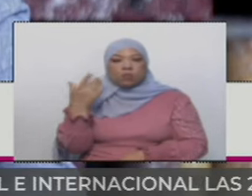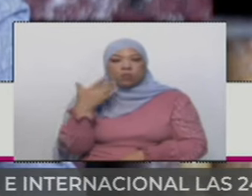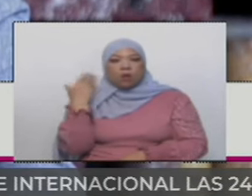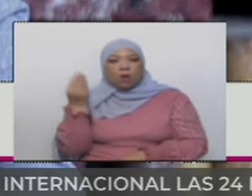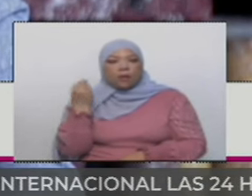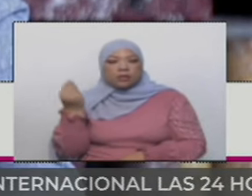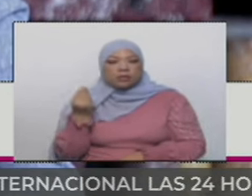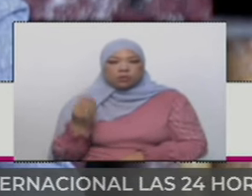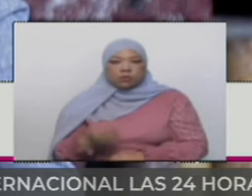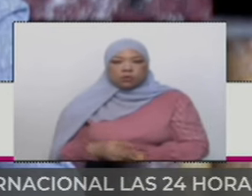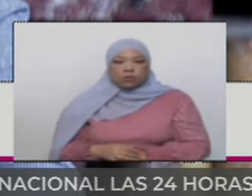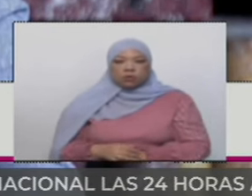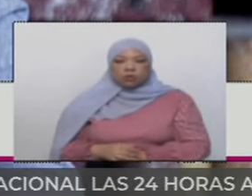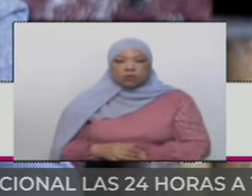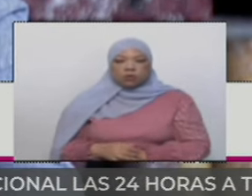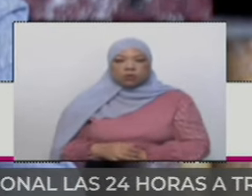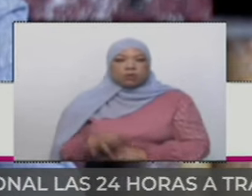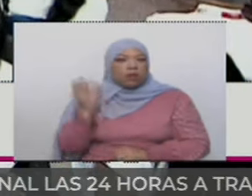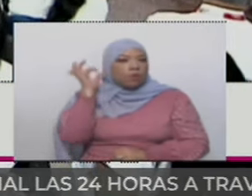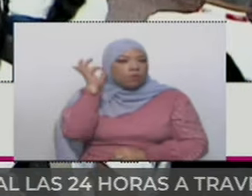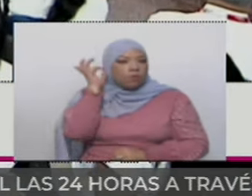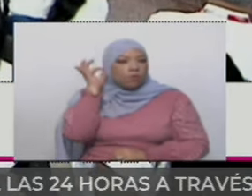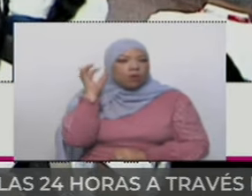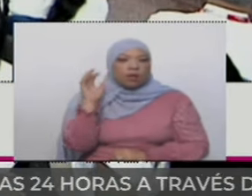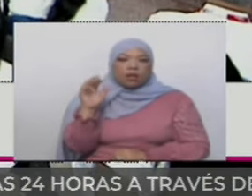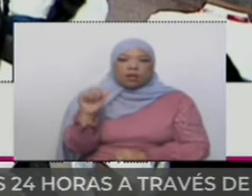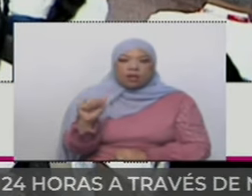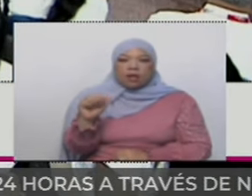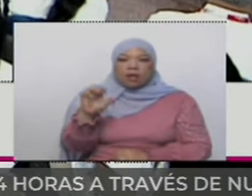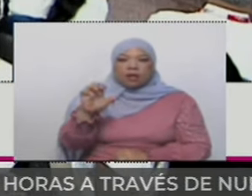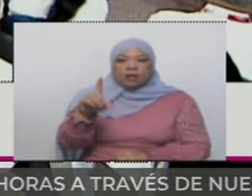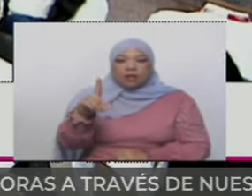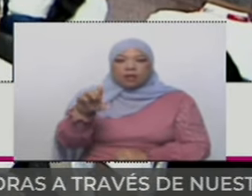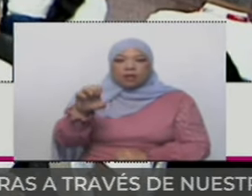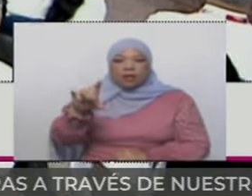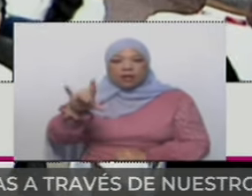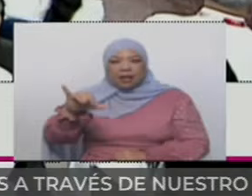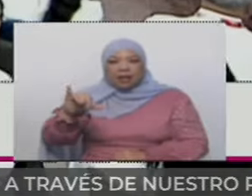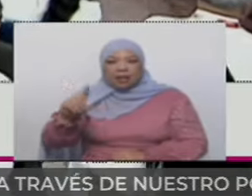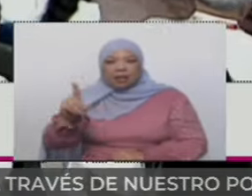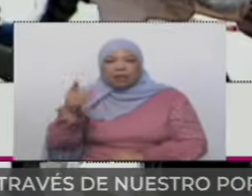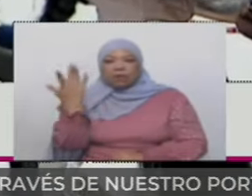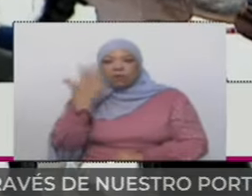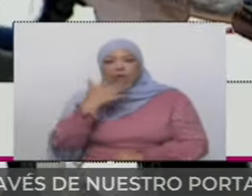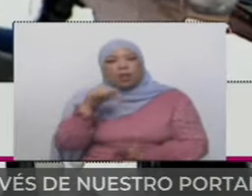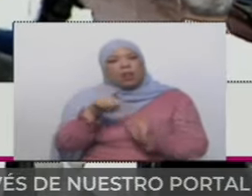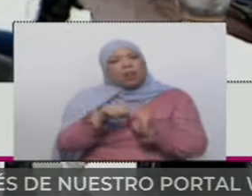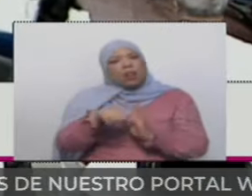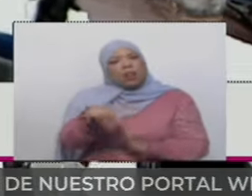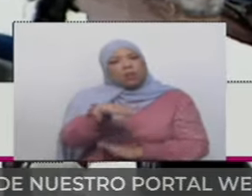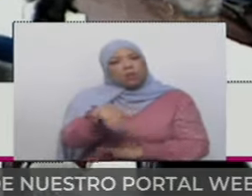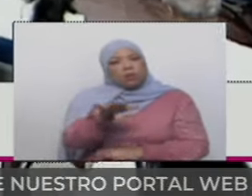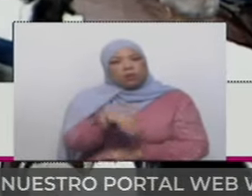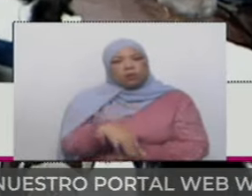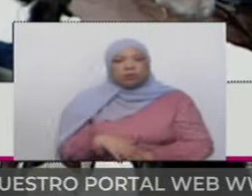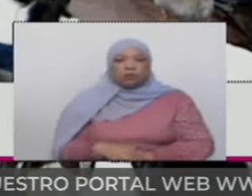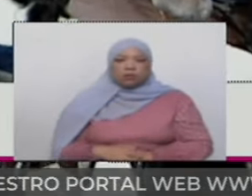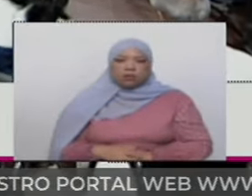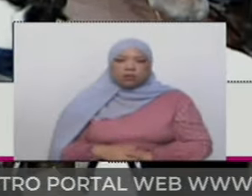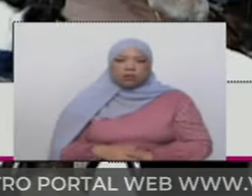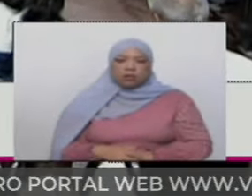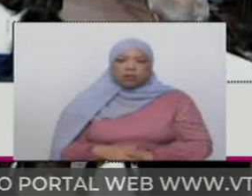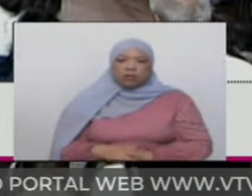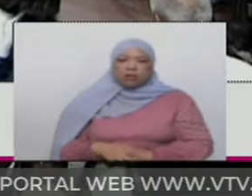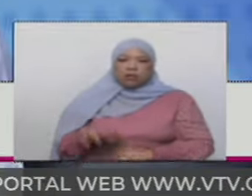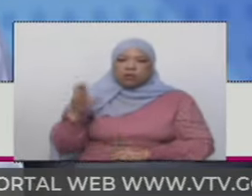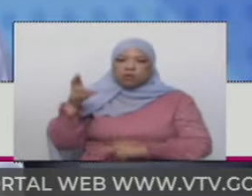joven. A Adaleidy Guerra, Adaleidy. ¿Cómo estás? ¿Tú eres de dónde, Adaleidy? Yo soy supervisora de